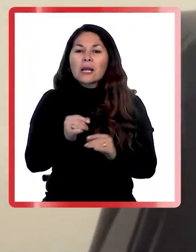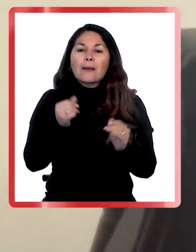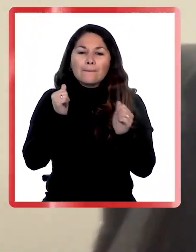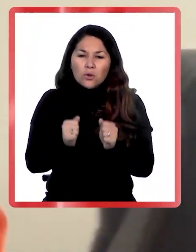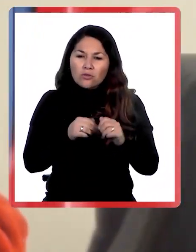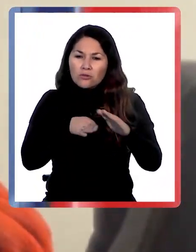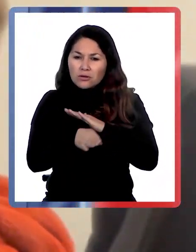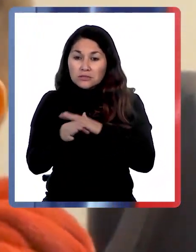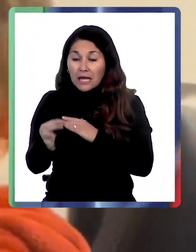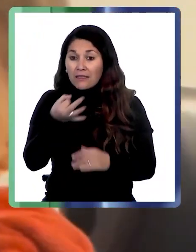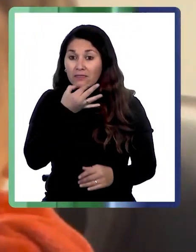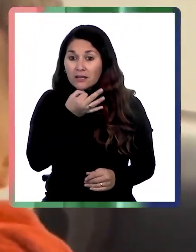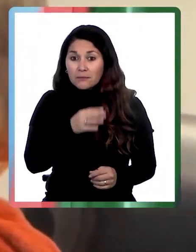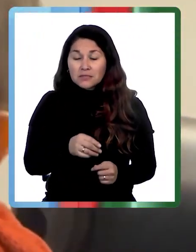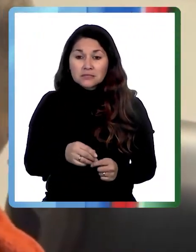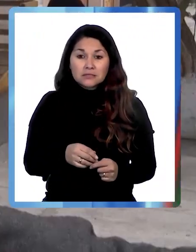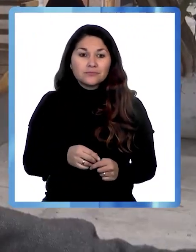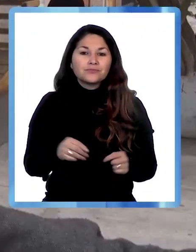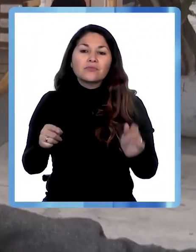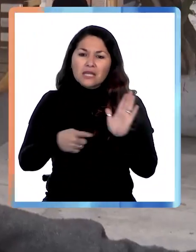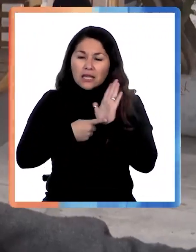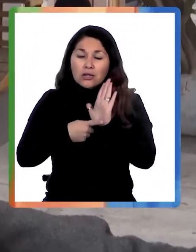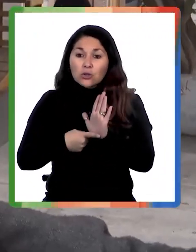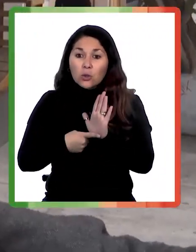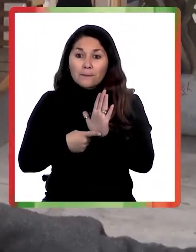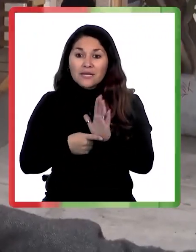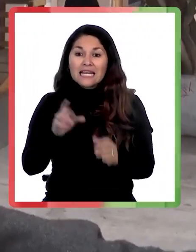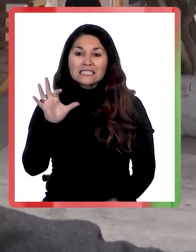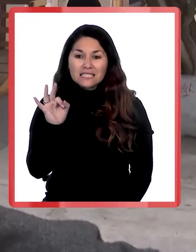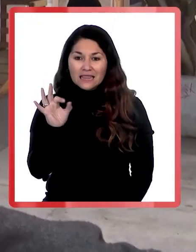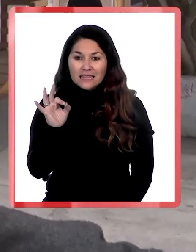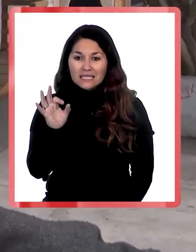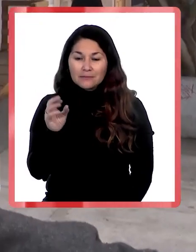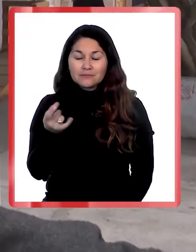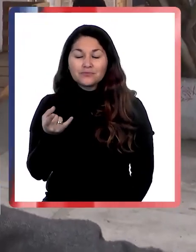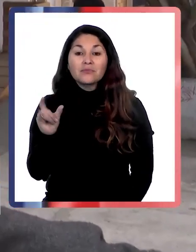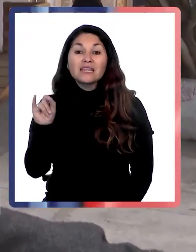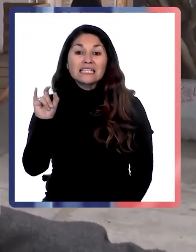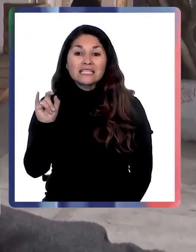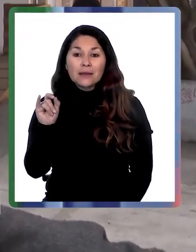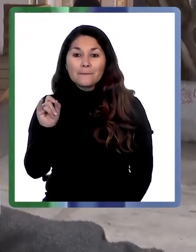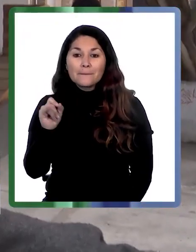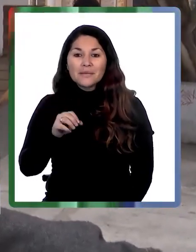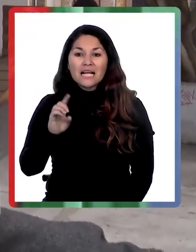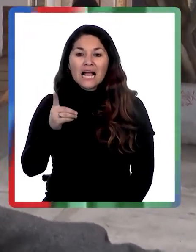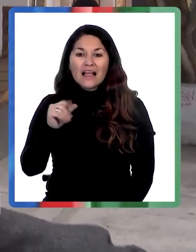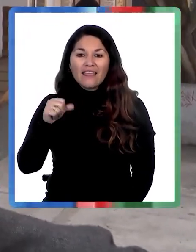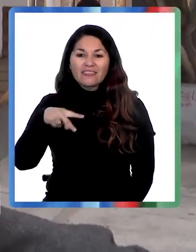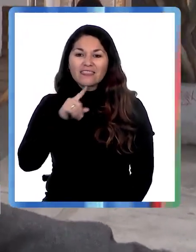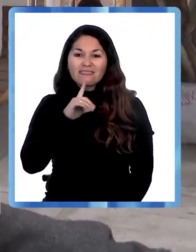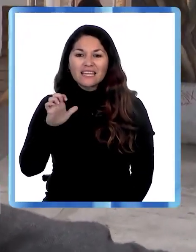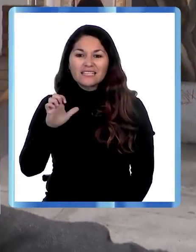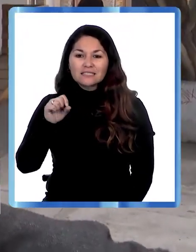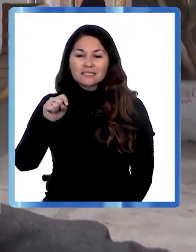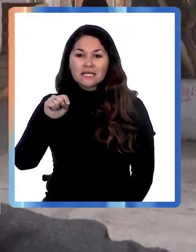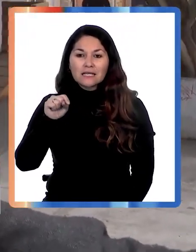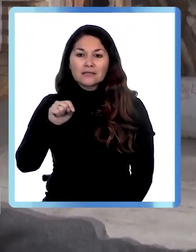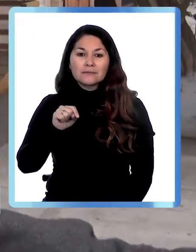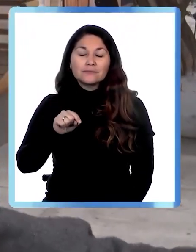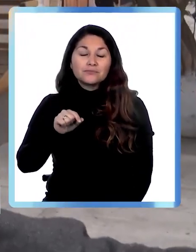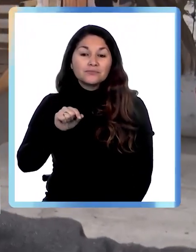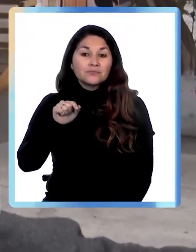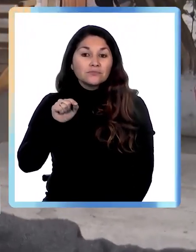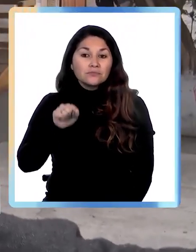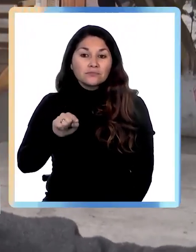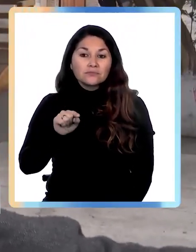acceder a este medicamento la campaña está toda la información en nuestro Instagram se llama Dante y bajo contra y bajo duchen